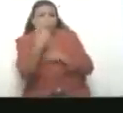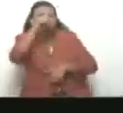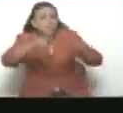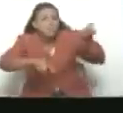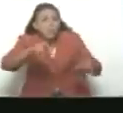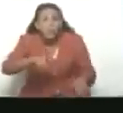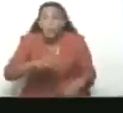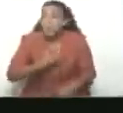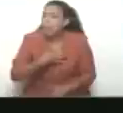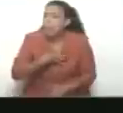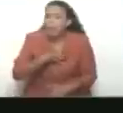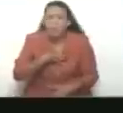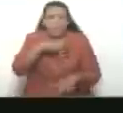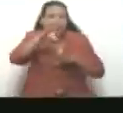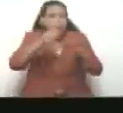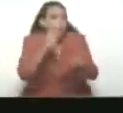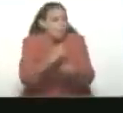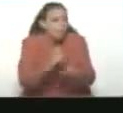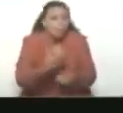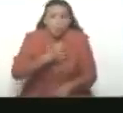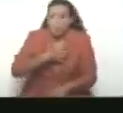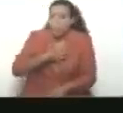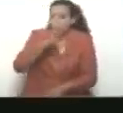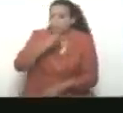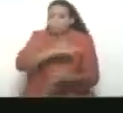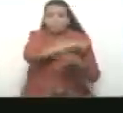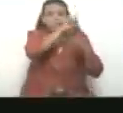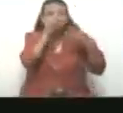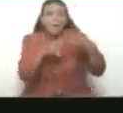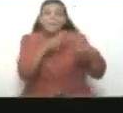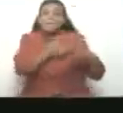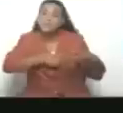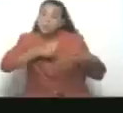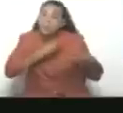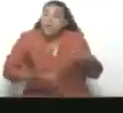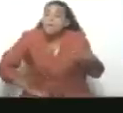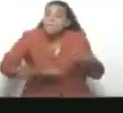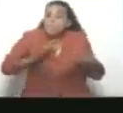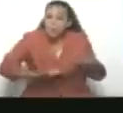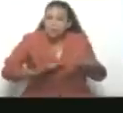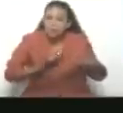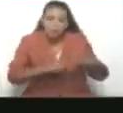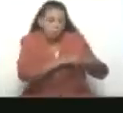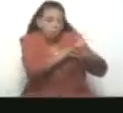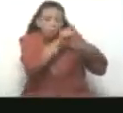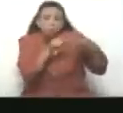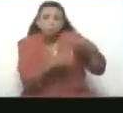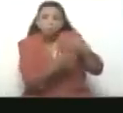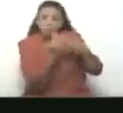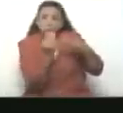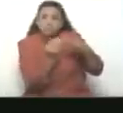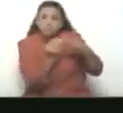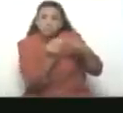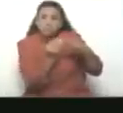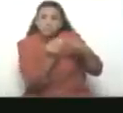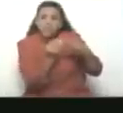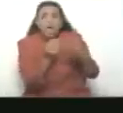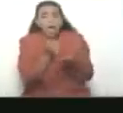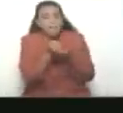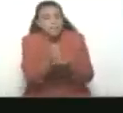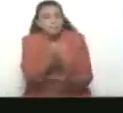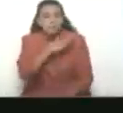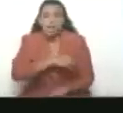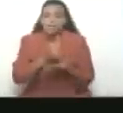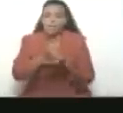pueblo la guerra económica sobre nuestro pueblo tres misiones en el tercer consenso laup del bienestar